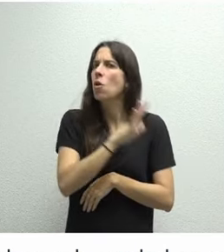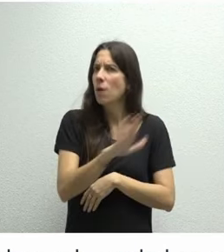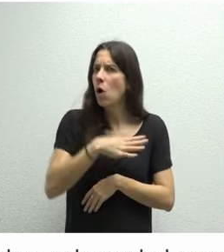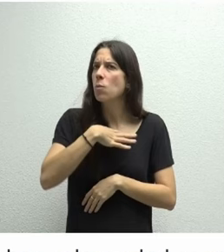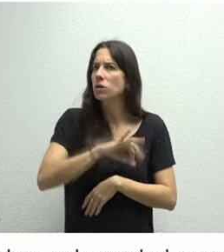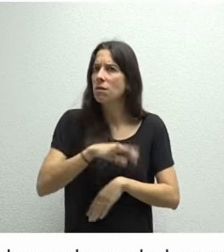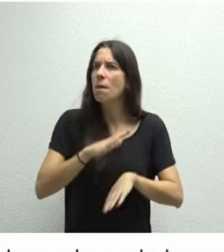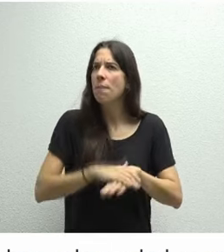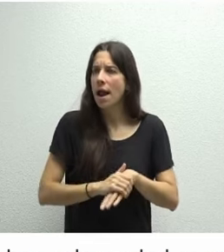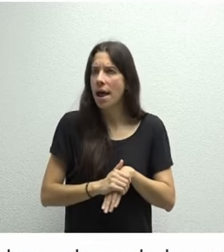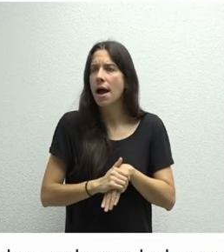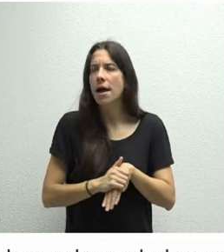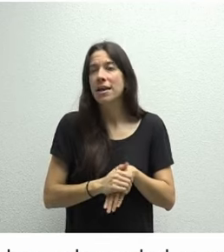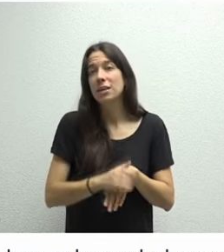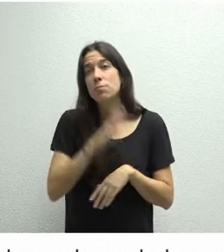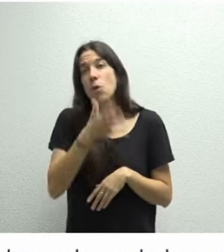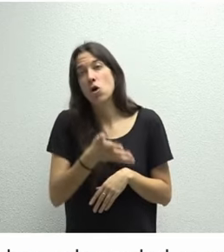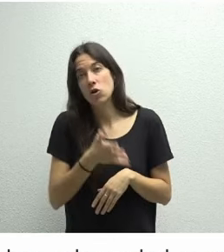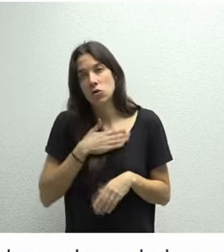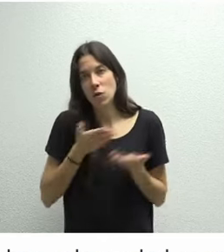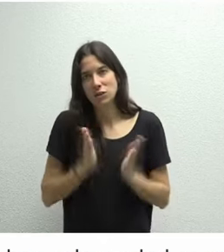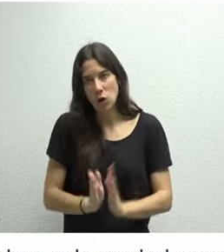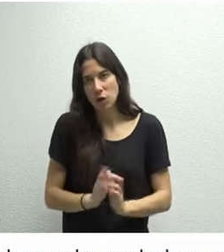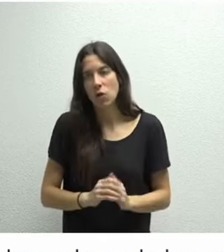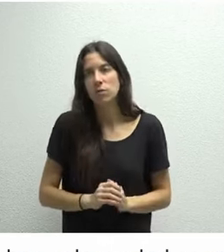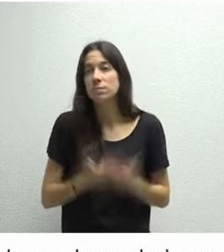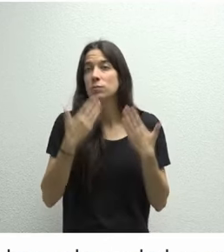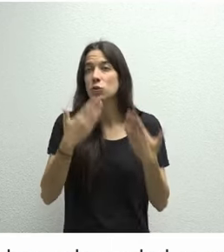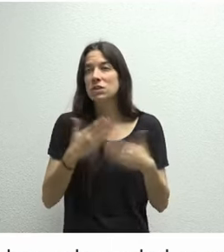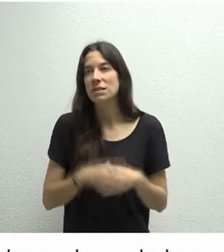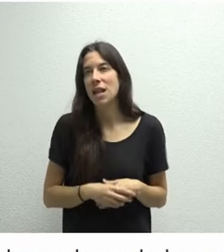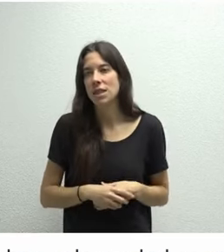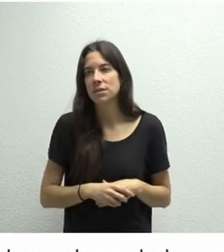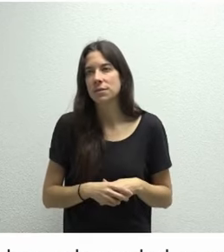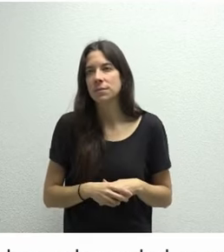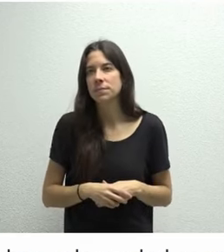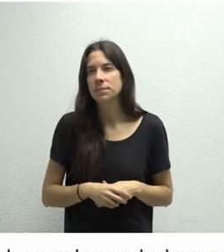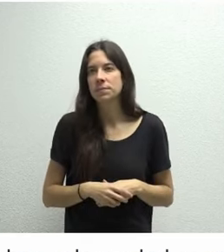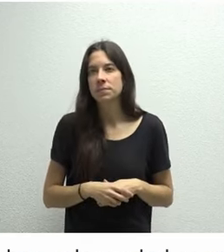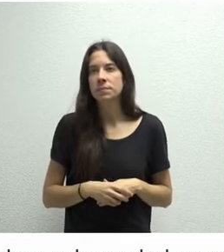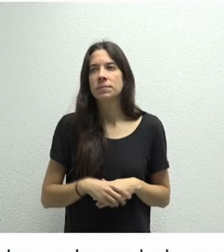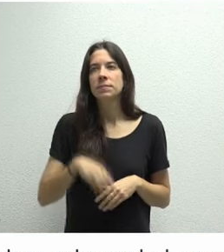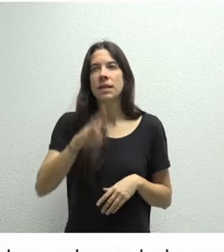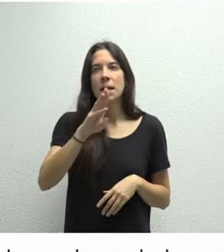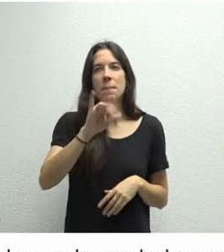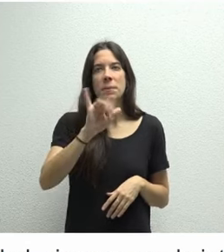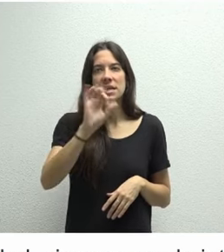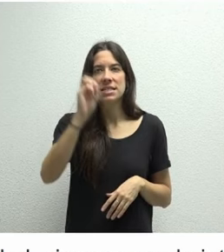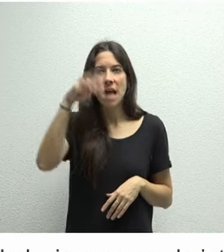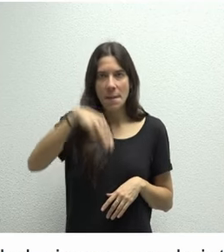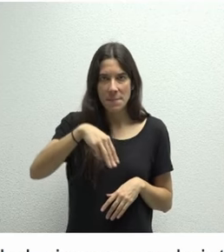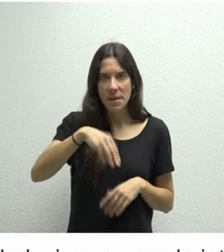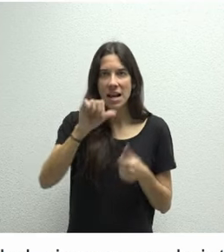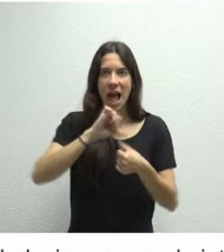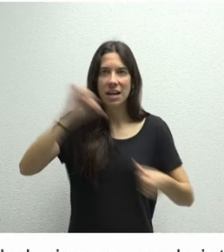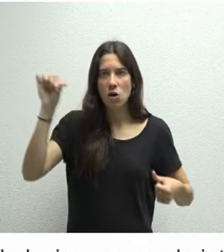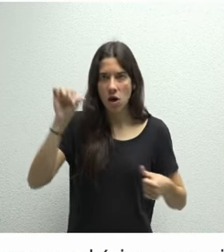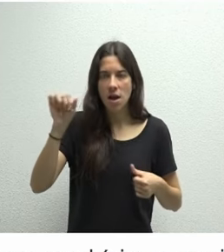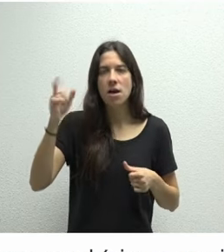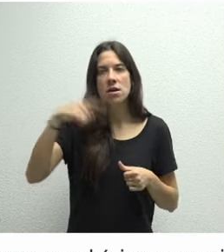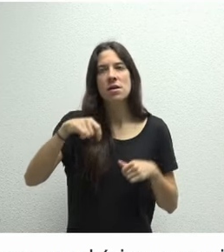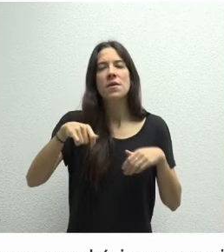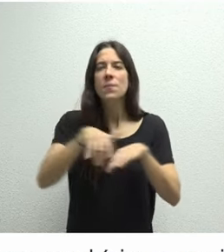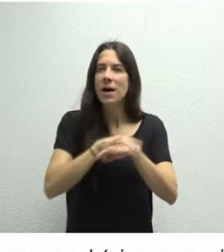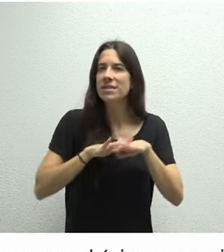para ir por nuestro hijo así que muchísimas gracias en pisam La Rioja nos basamos en evidencias